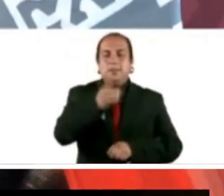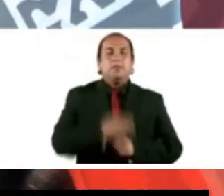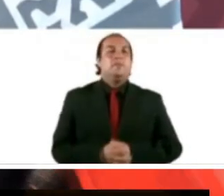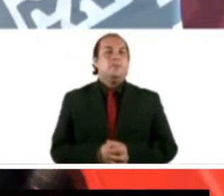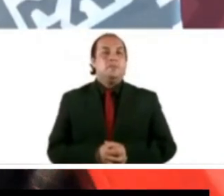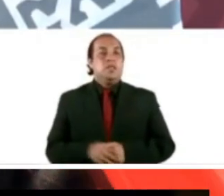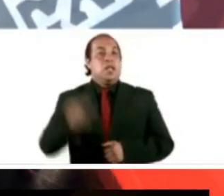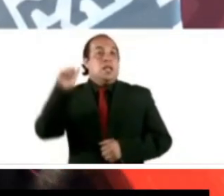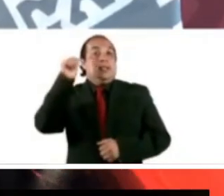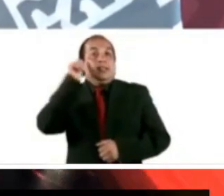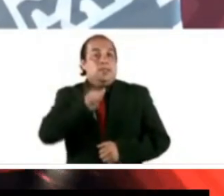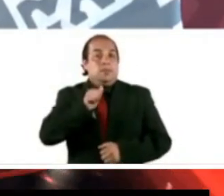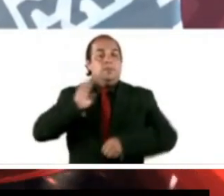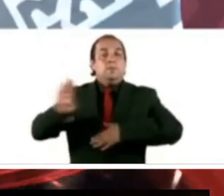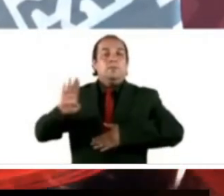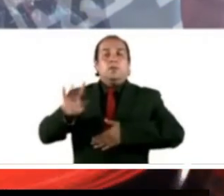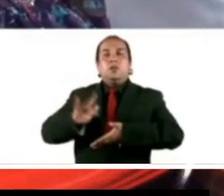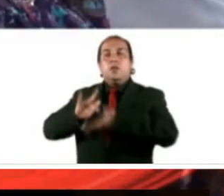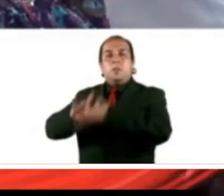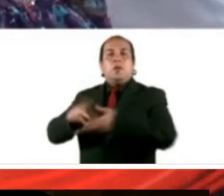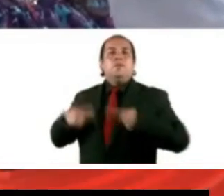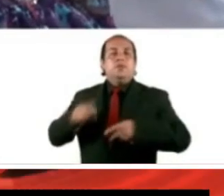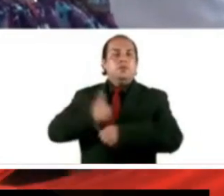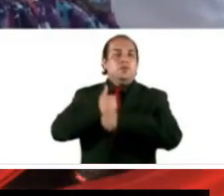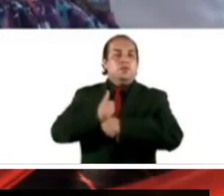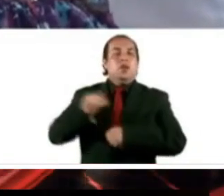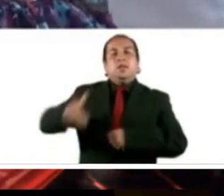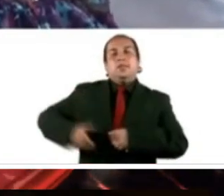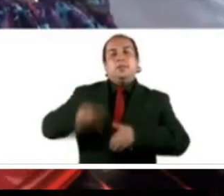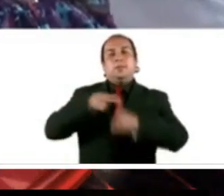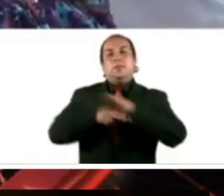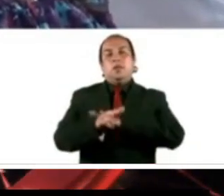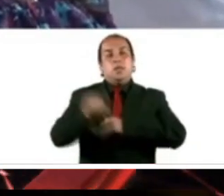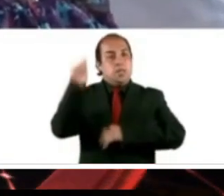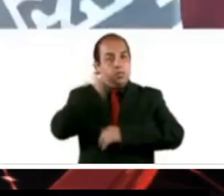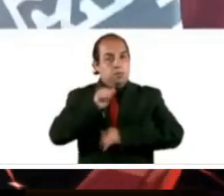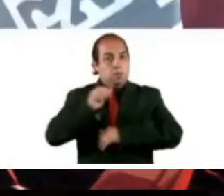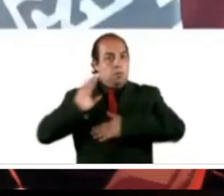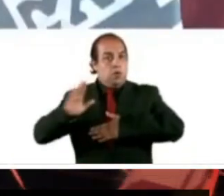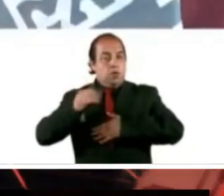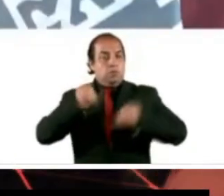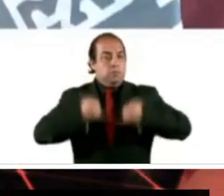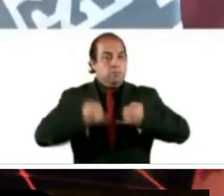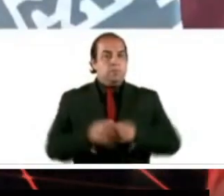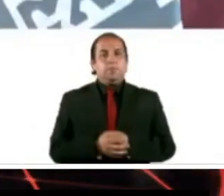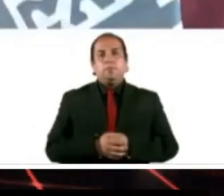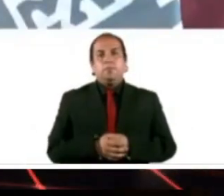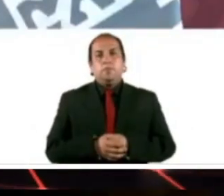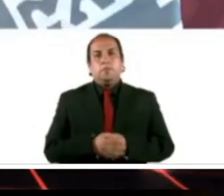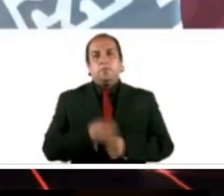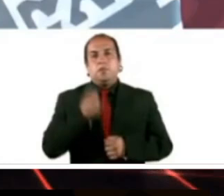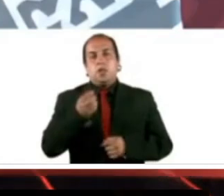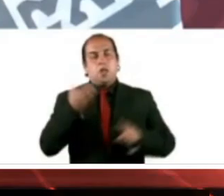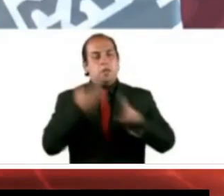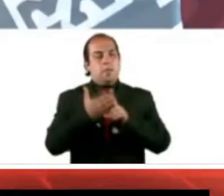Siempre vamos a estar comprometidos con las víctimas. Y siempre vamos a estar comprometidos con la justicia. Es la esencia de lo que somos y